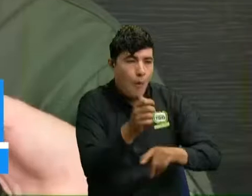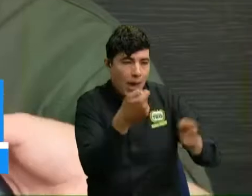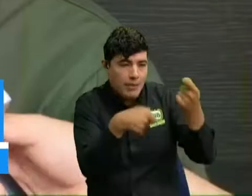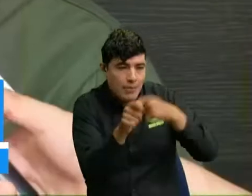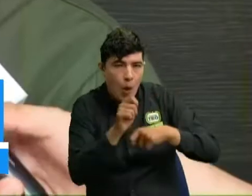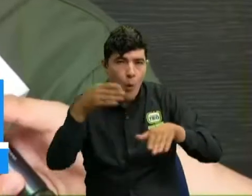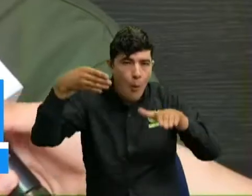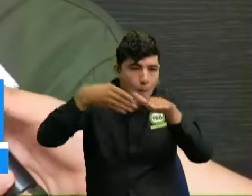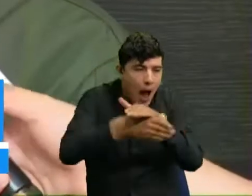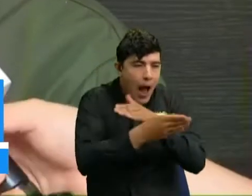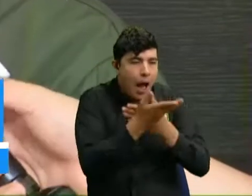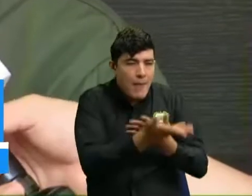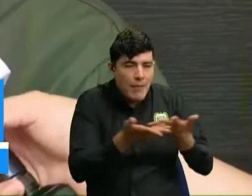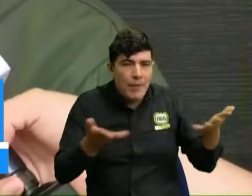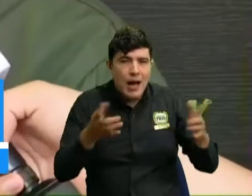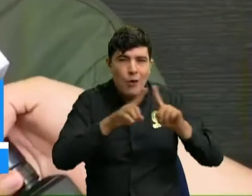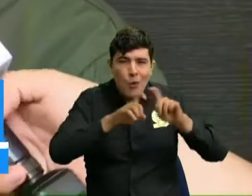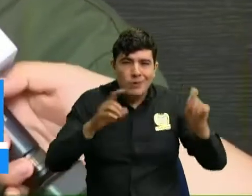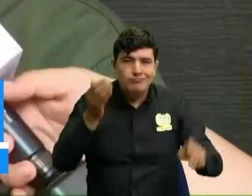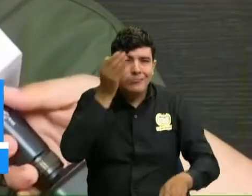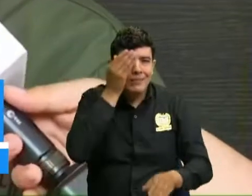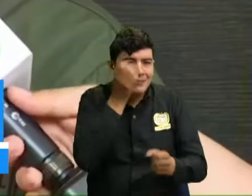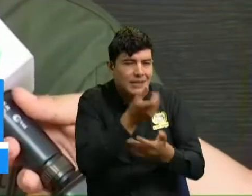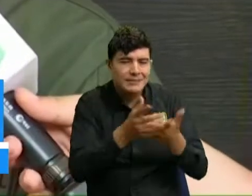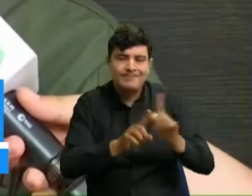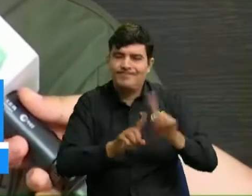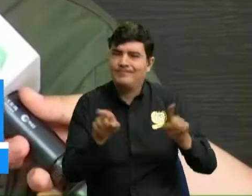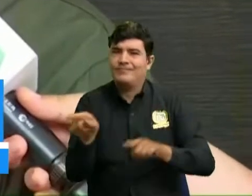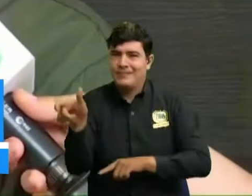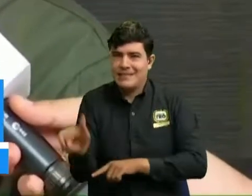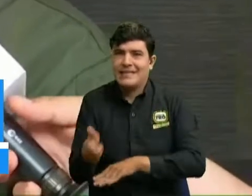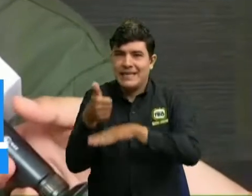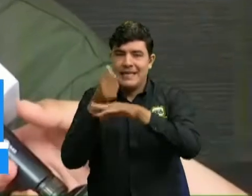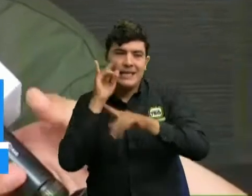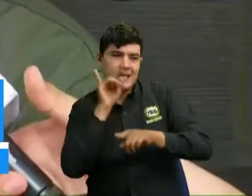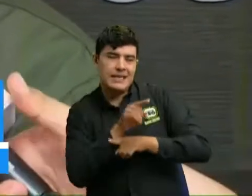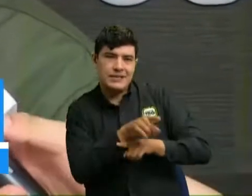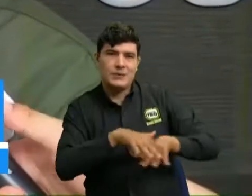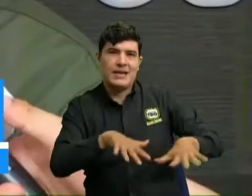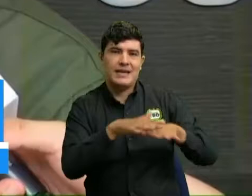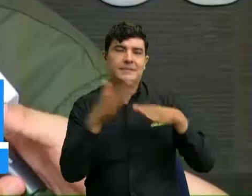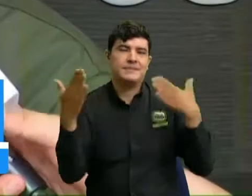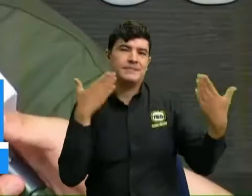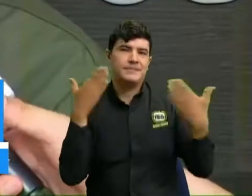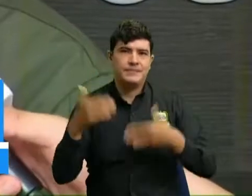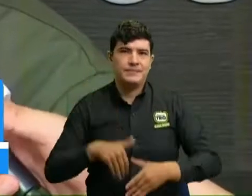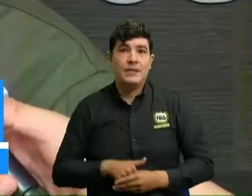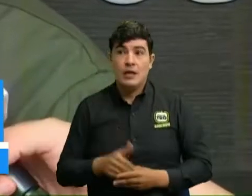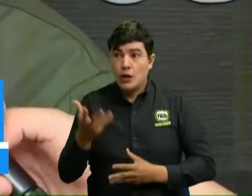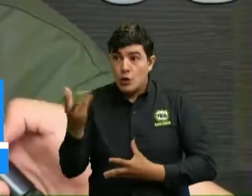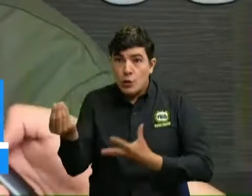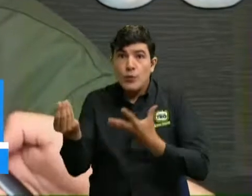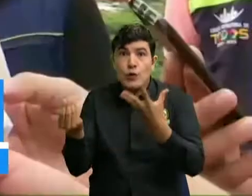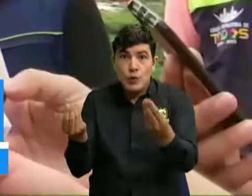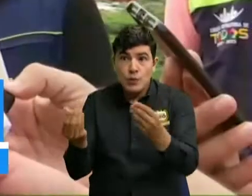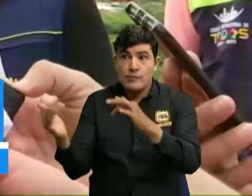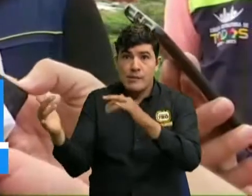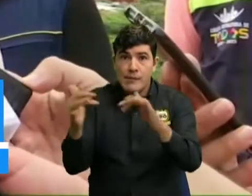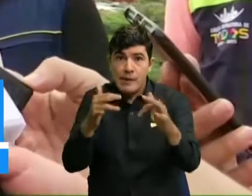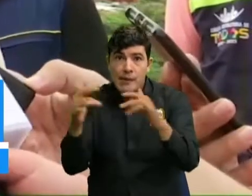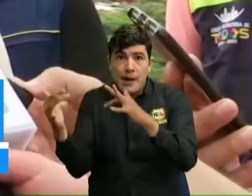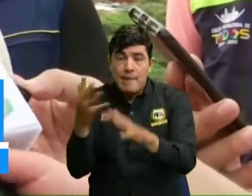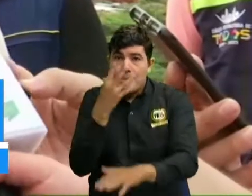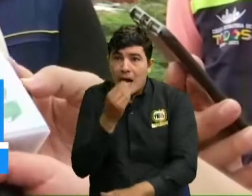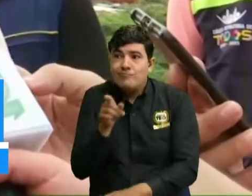puntos calientes en donde se han identificado, hay enfrentamientos entre los grupos armados organizados, en los grupos ilegales.